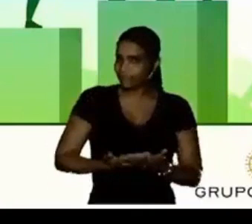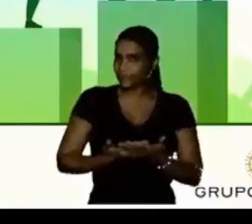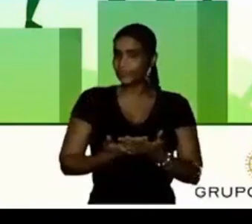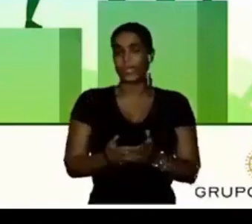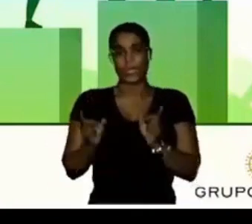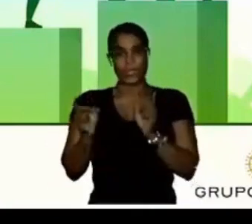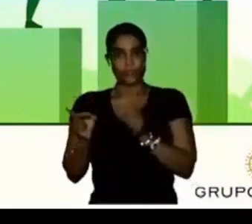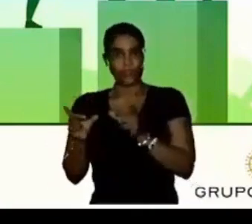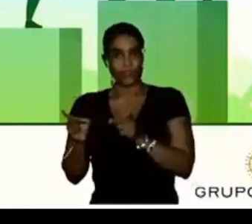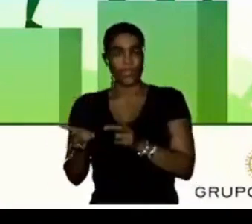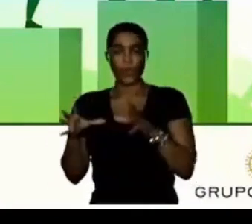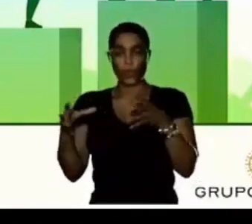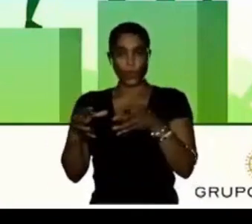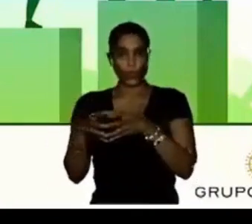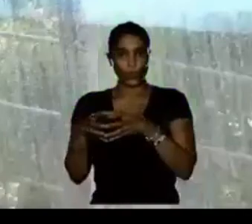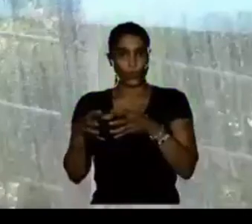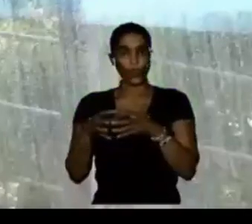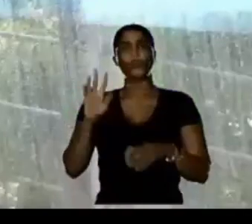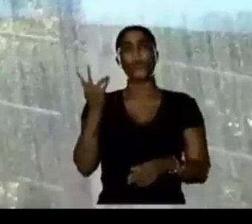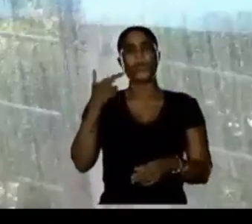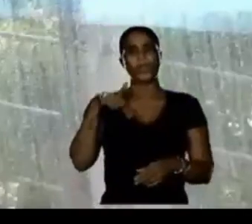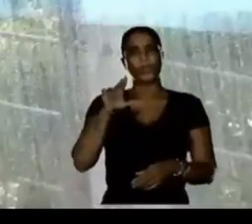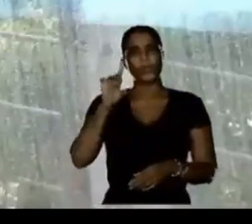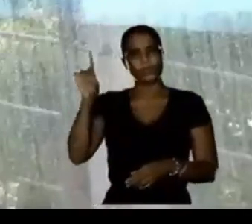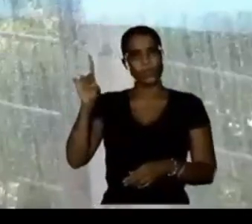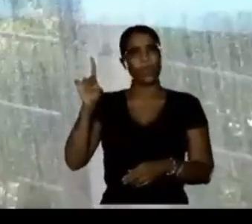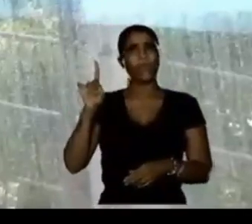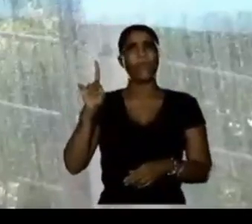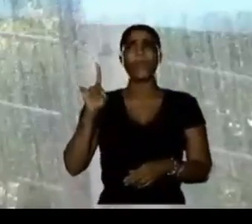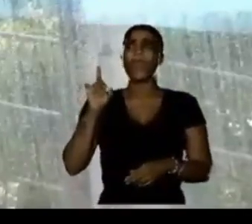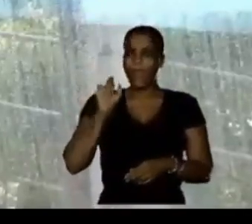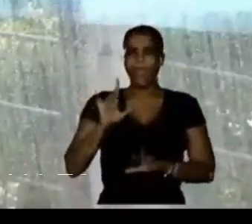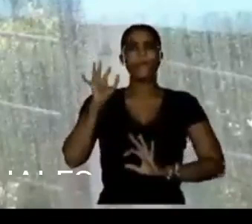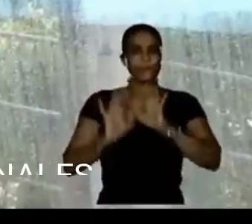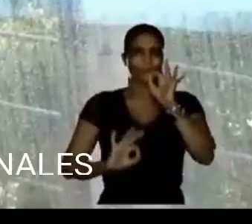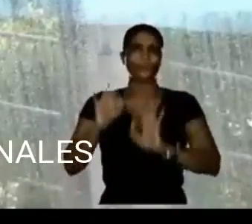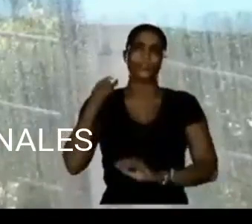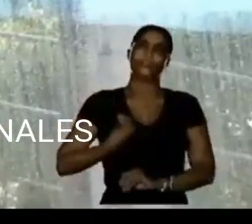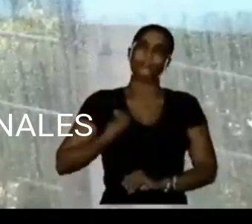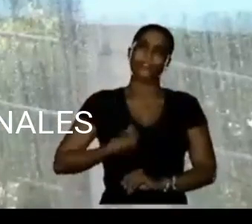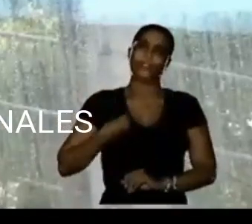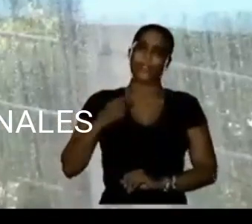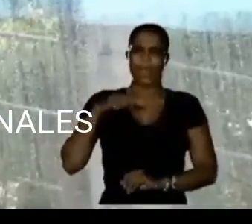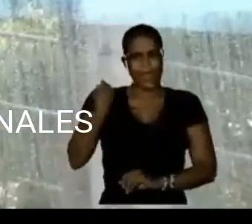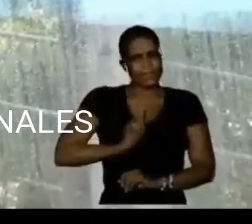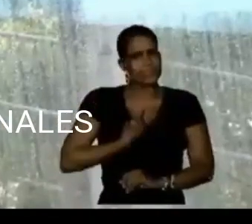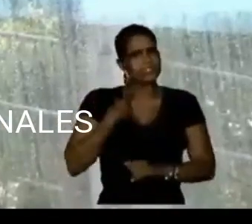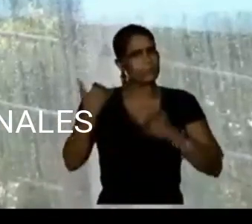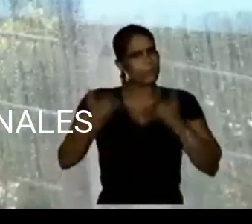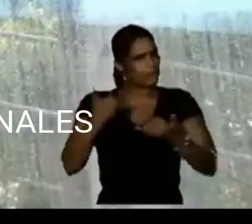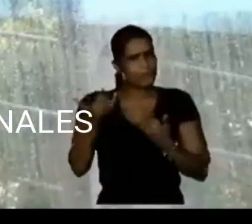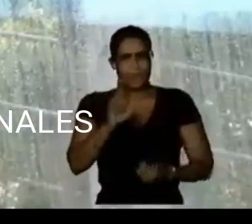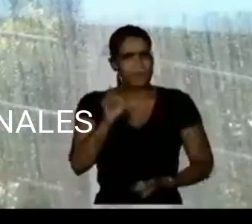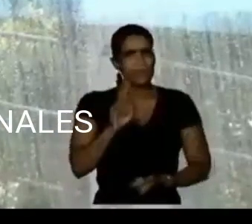que emprender con HND es un proyecto de vida, y nosotros no jugamos con esas cosas. Nosotros trabajamos duro para que